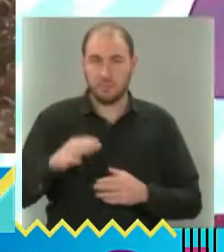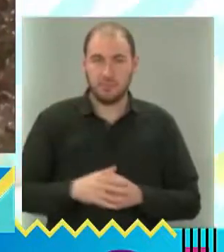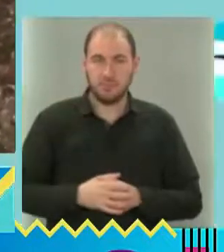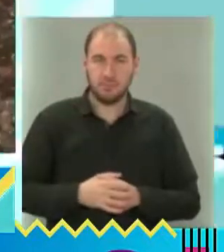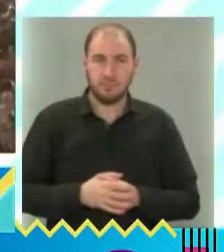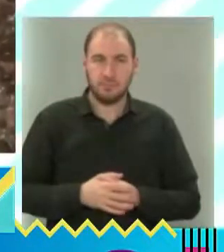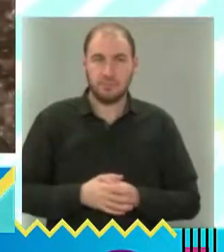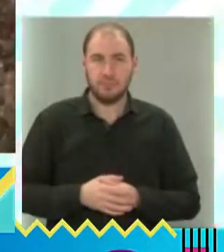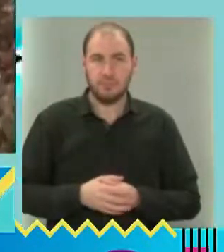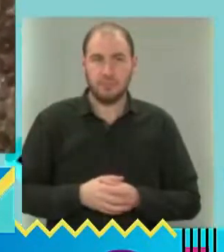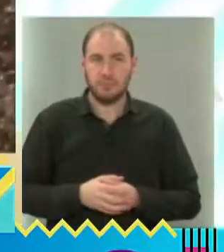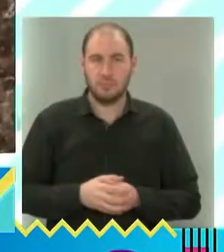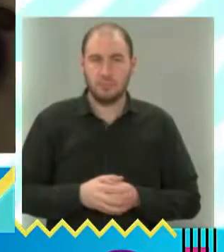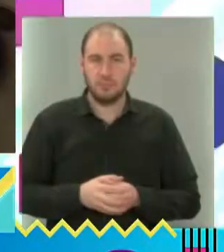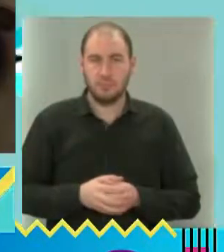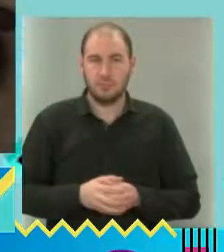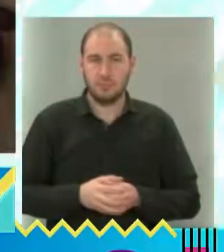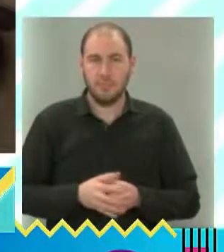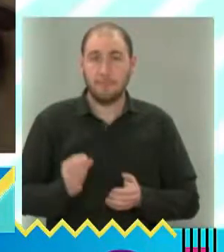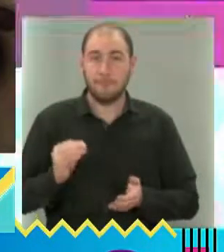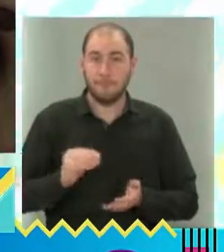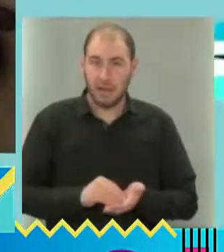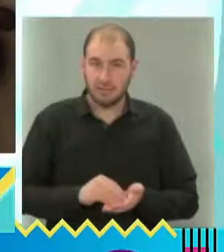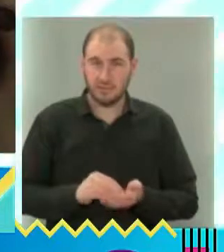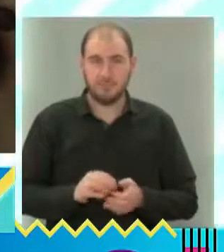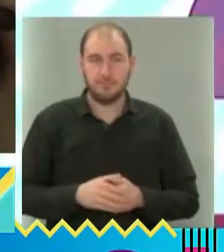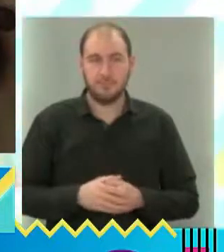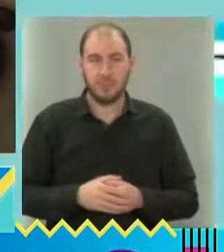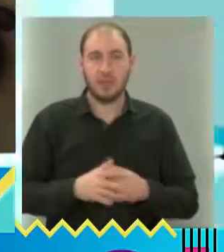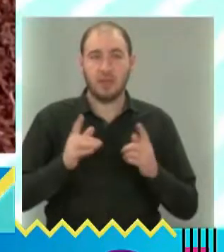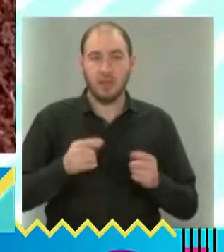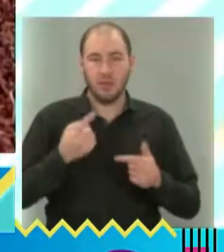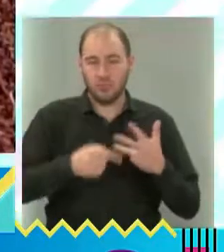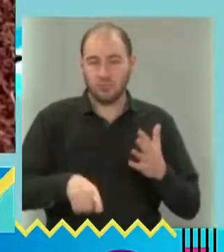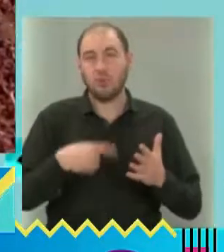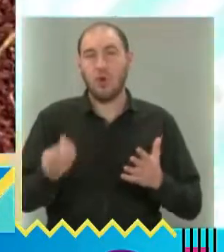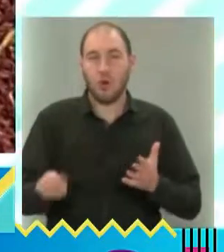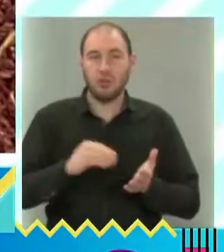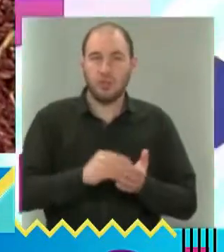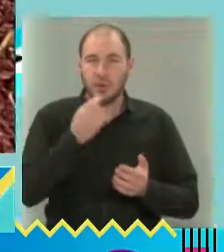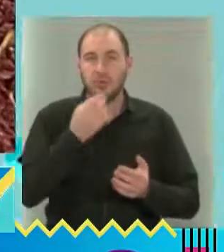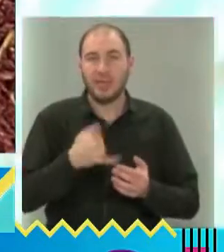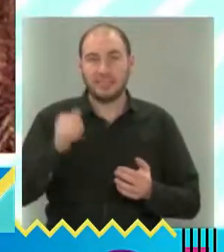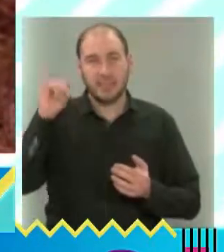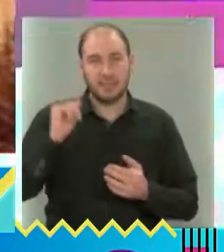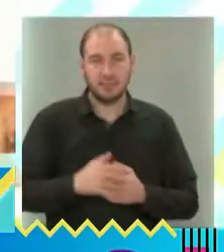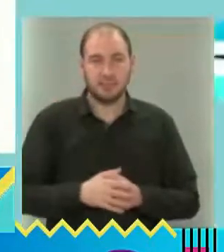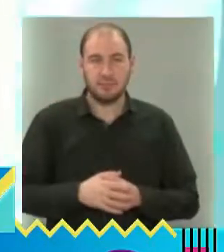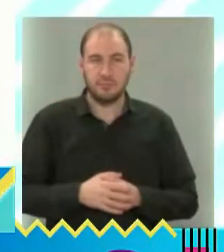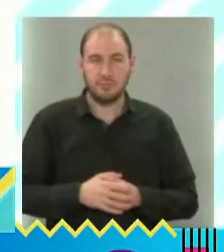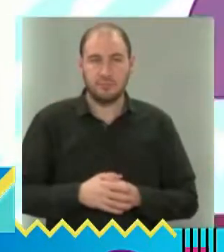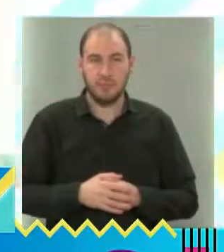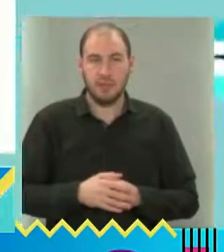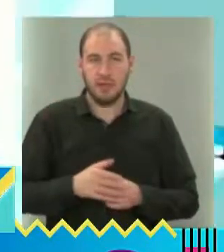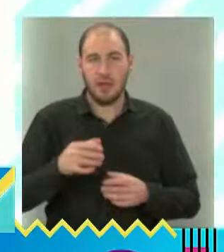¿Qué pasa? Además de esto, intervienen otros factores, como la tasa de interés, que hace que